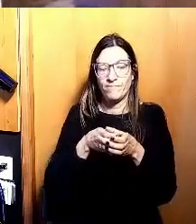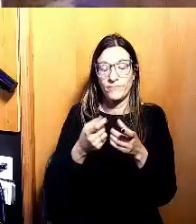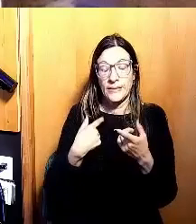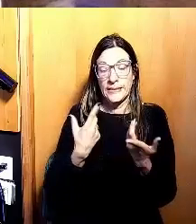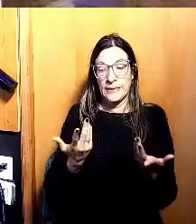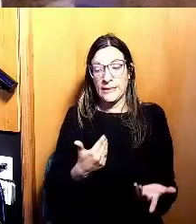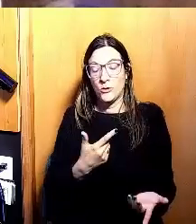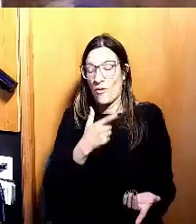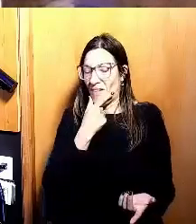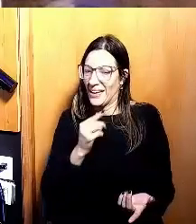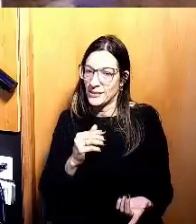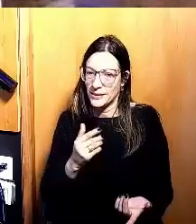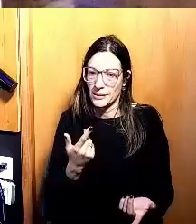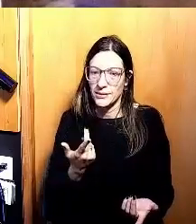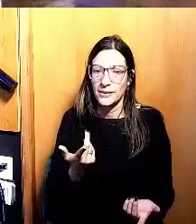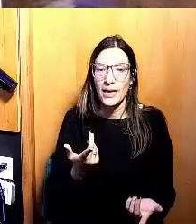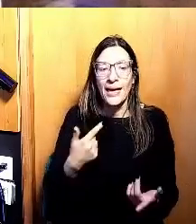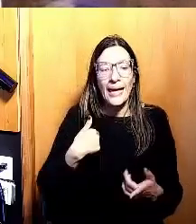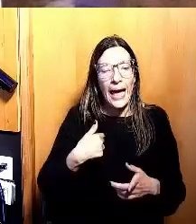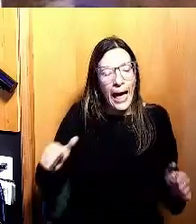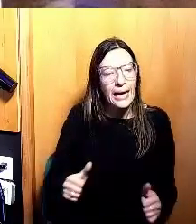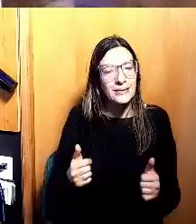rol que nos toca es ese.